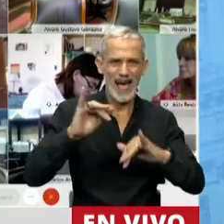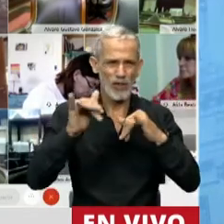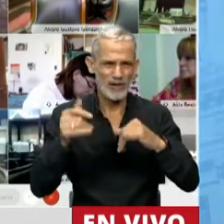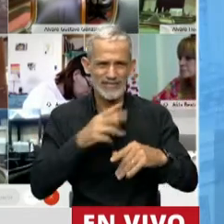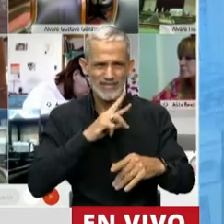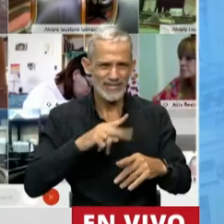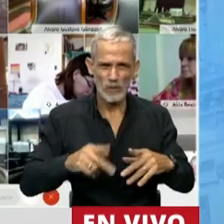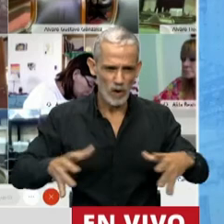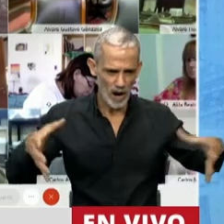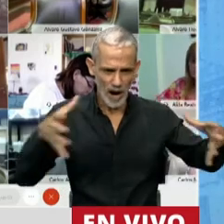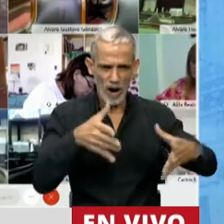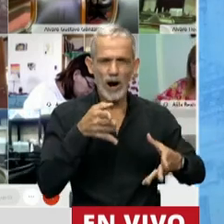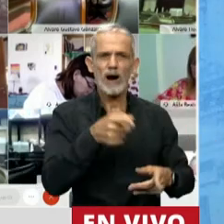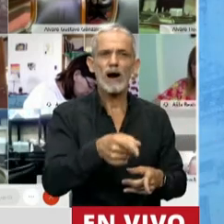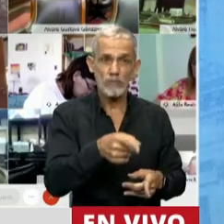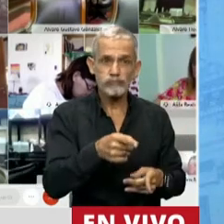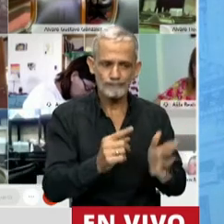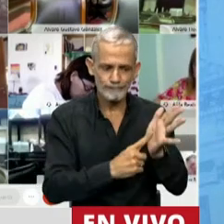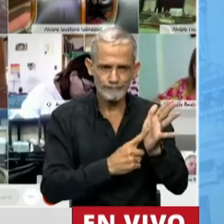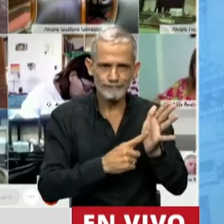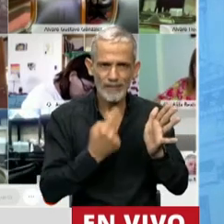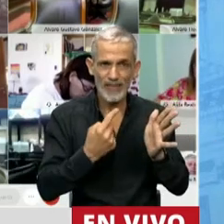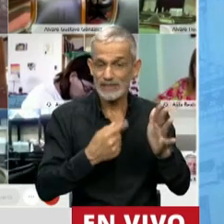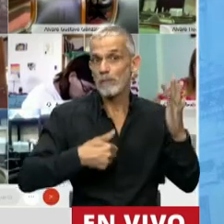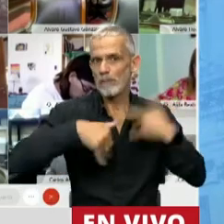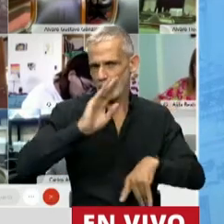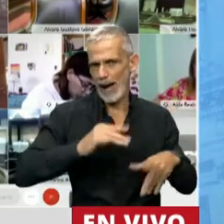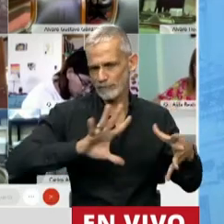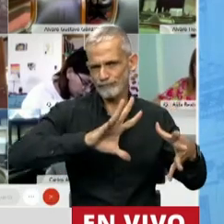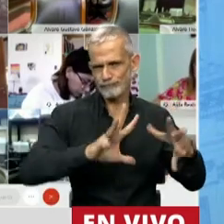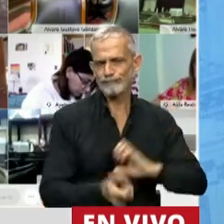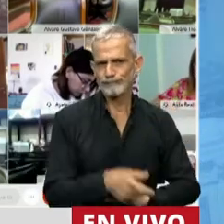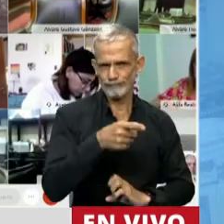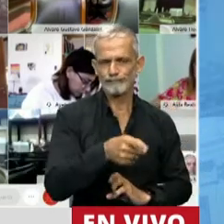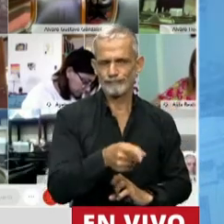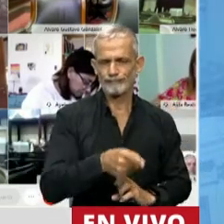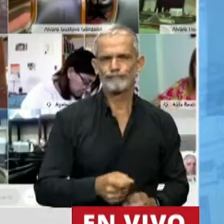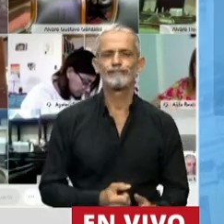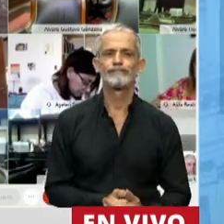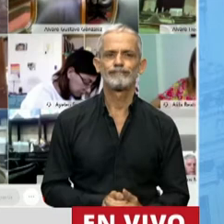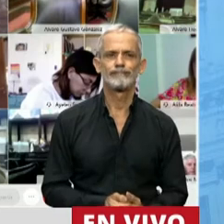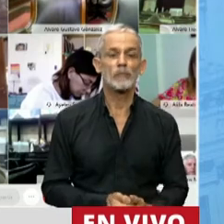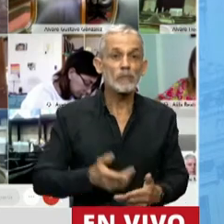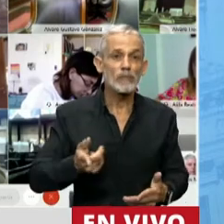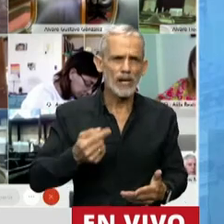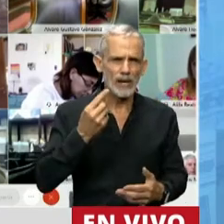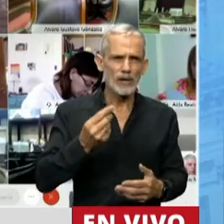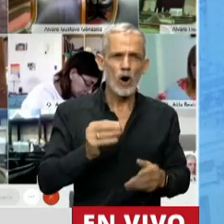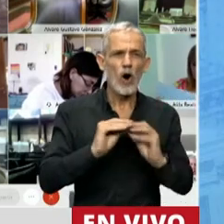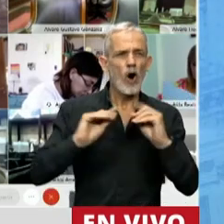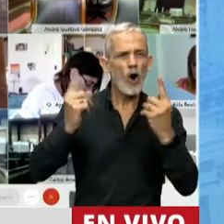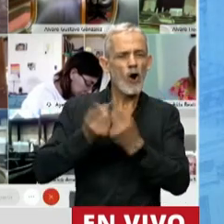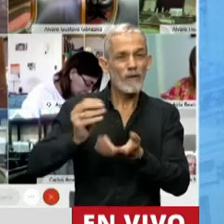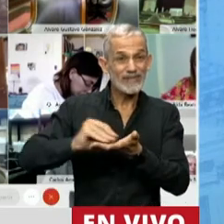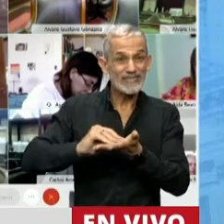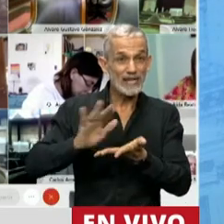a las adolescentes, como dice en sus considerandos, a las principales afectadas por estas circunstancias. Mire, presidente, la Oficina de